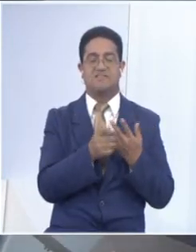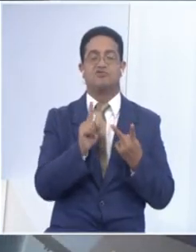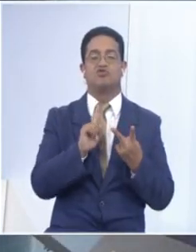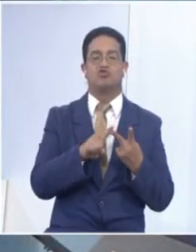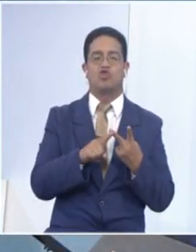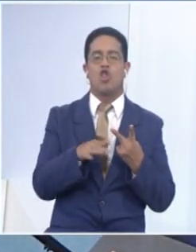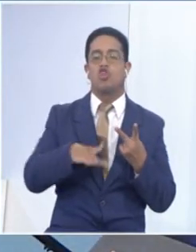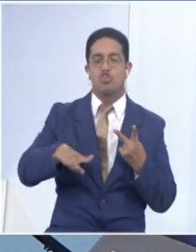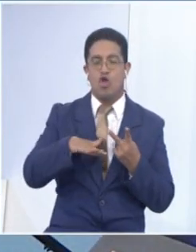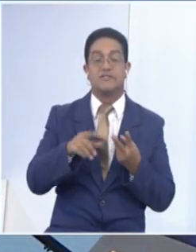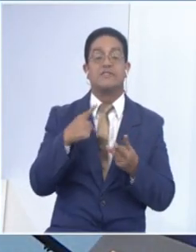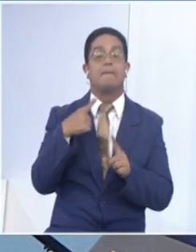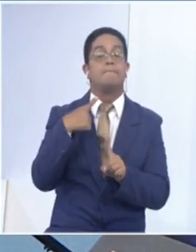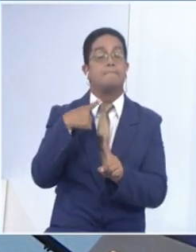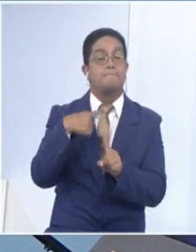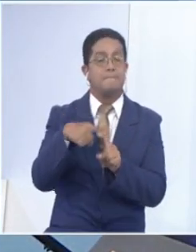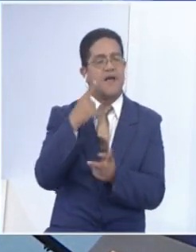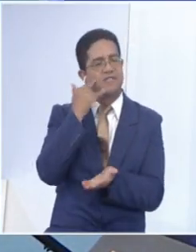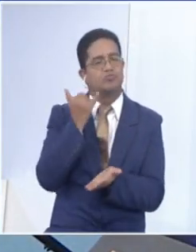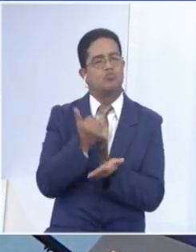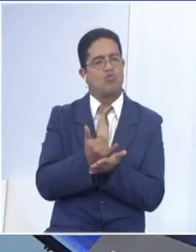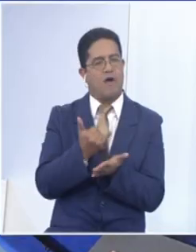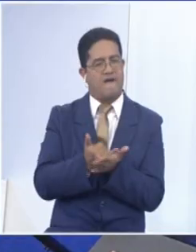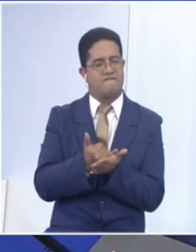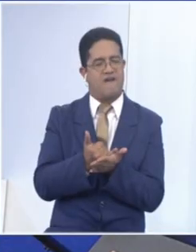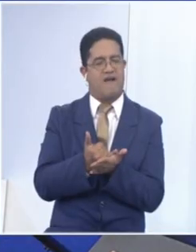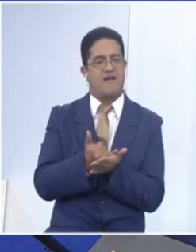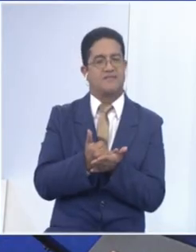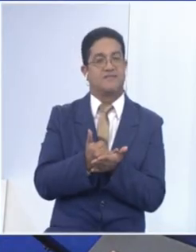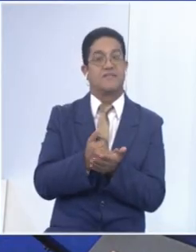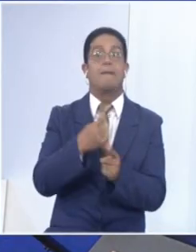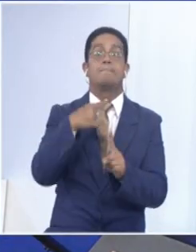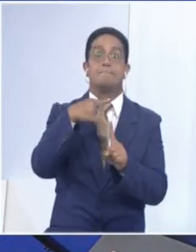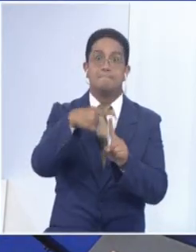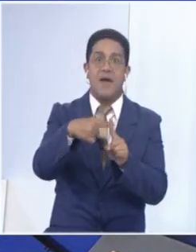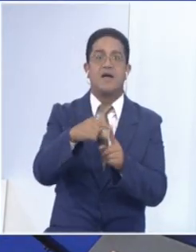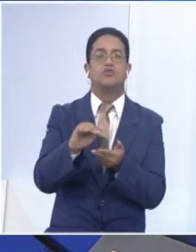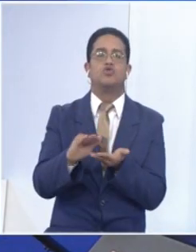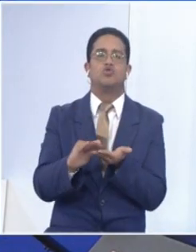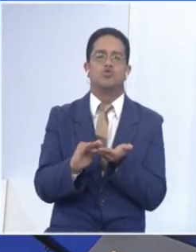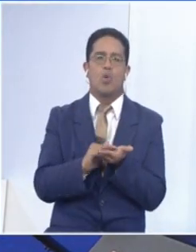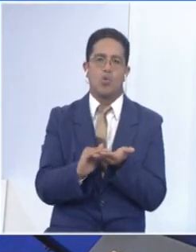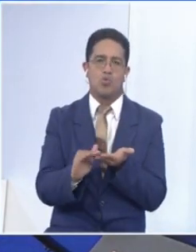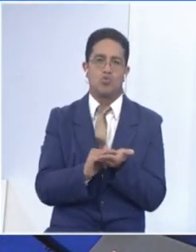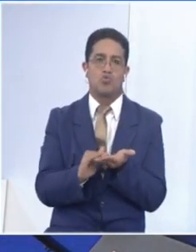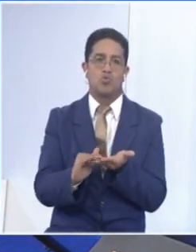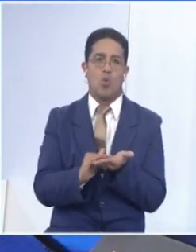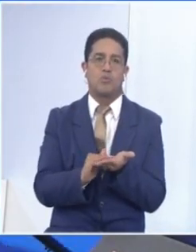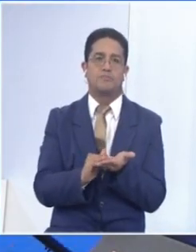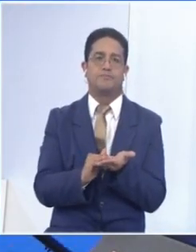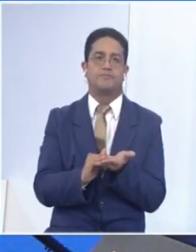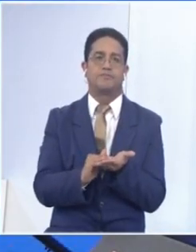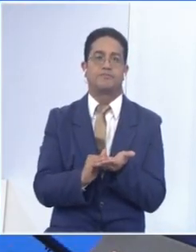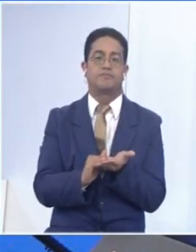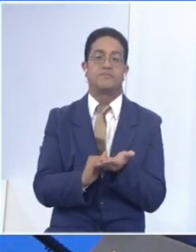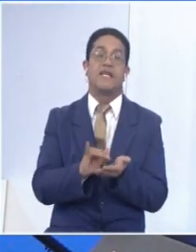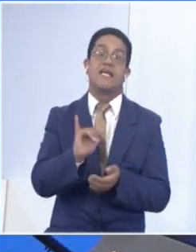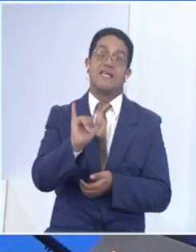hay pruebas que podemos identificar y hay tratamientos y sobre todo